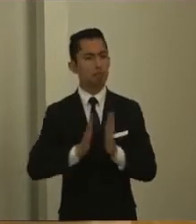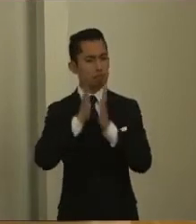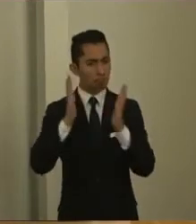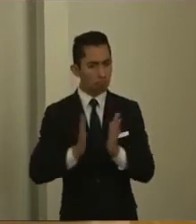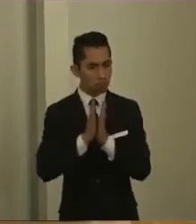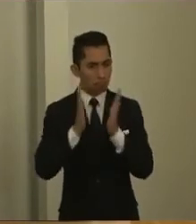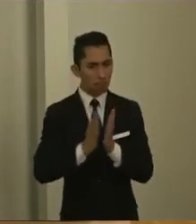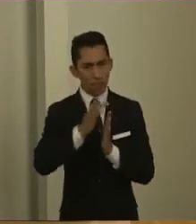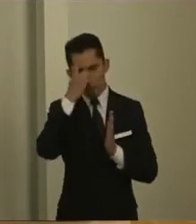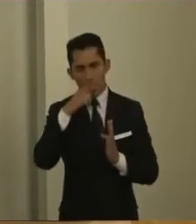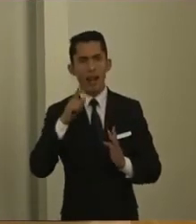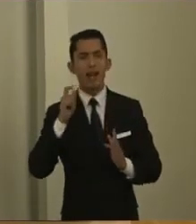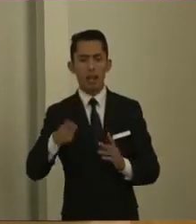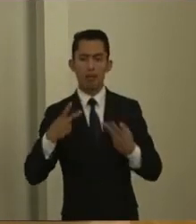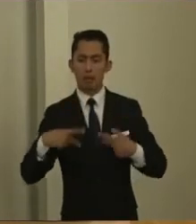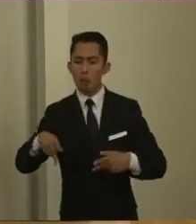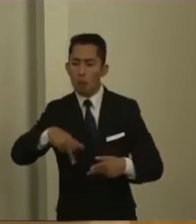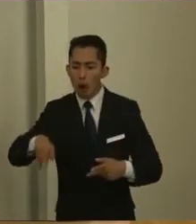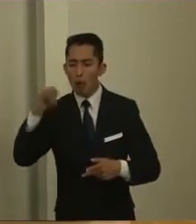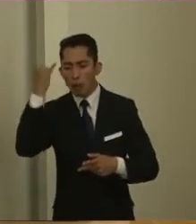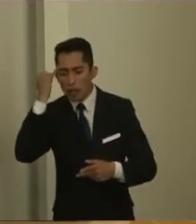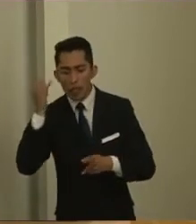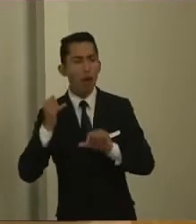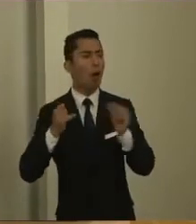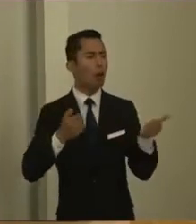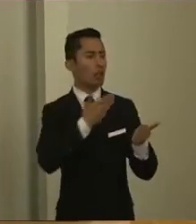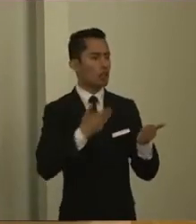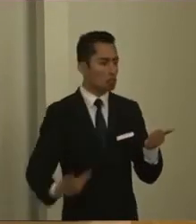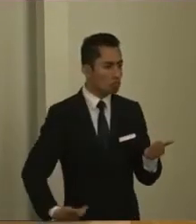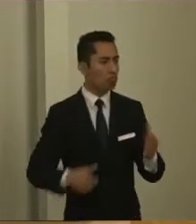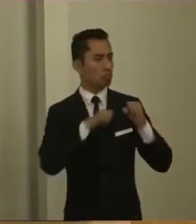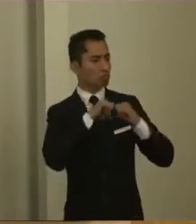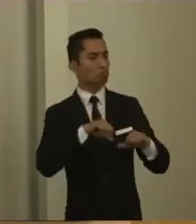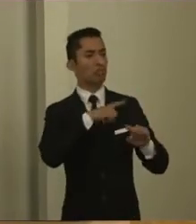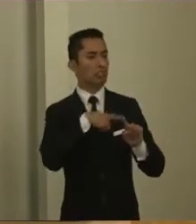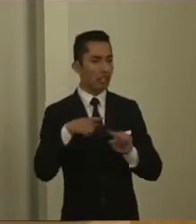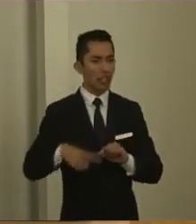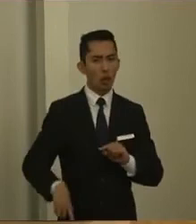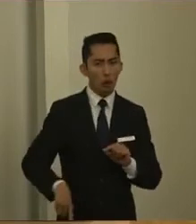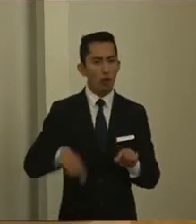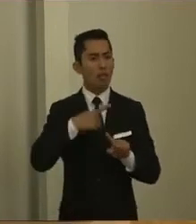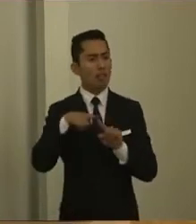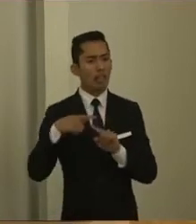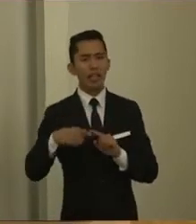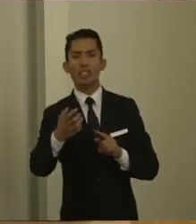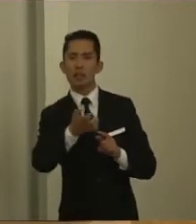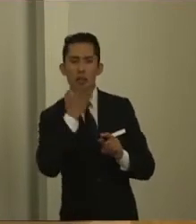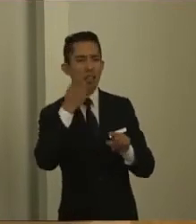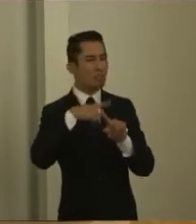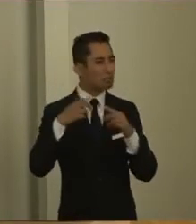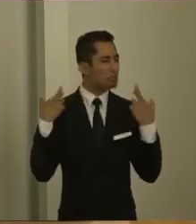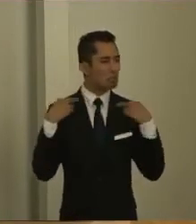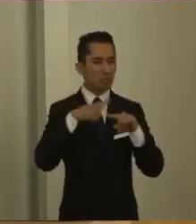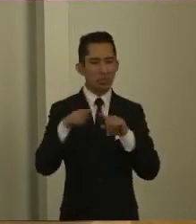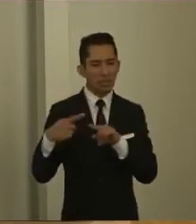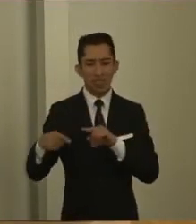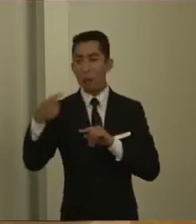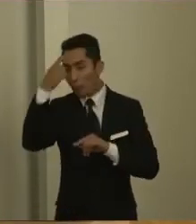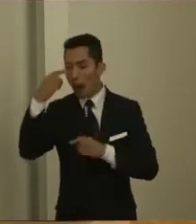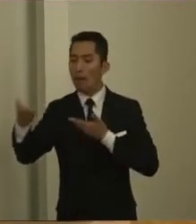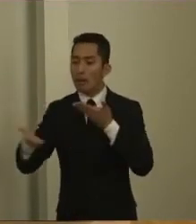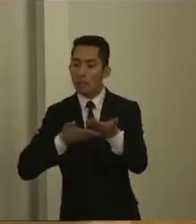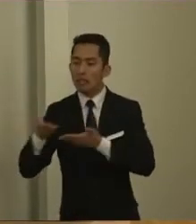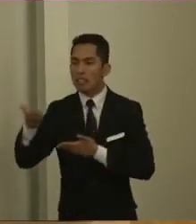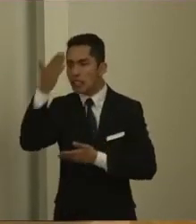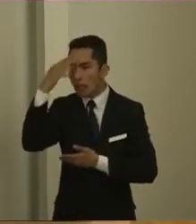al diálogo entre comunidades organizaciones autoridades y la propia academia además de intercambio de experiencias saberes y